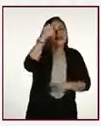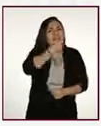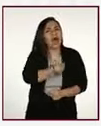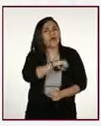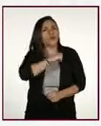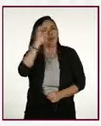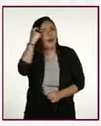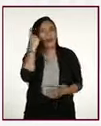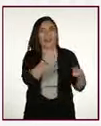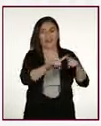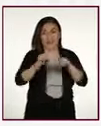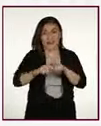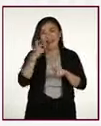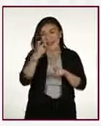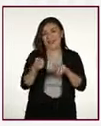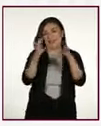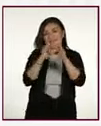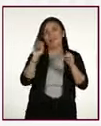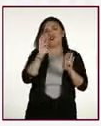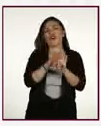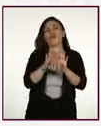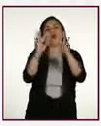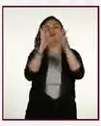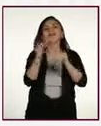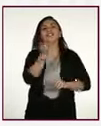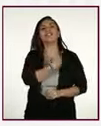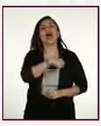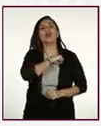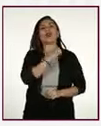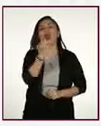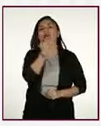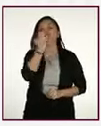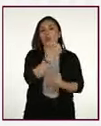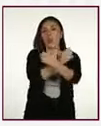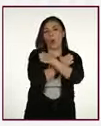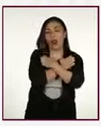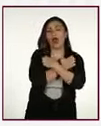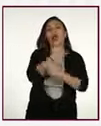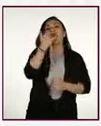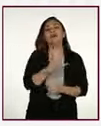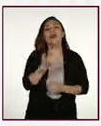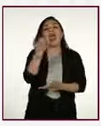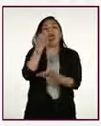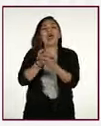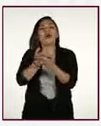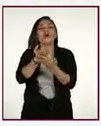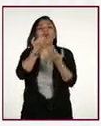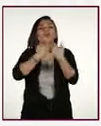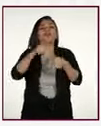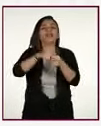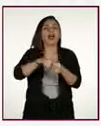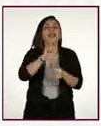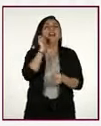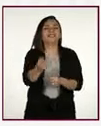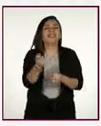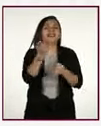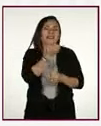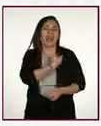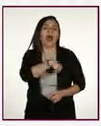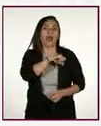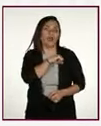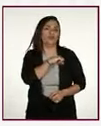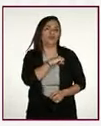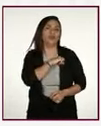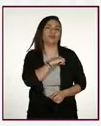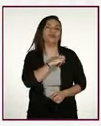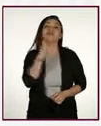me refiero cuando hablo de salud en los sistemas educativos, en la atención primaria de salud y la economía social de la salud. Entonces, son